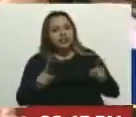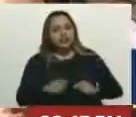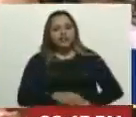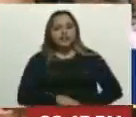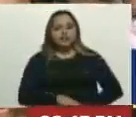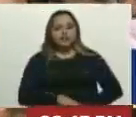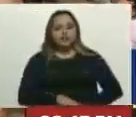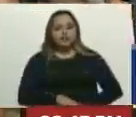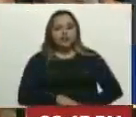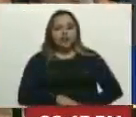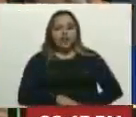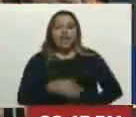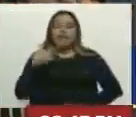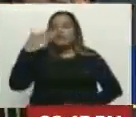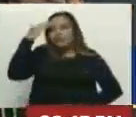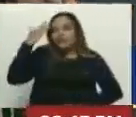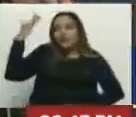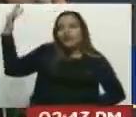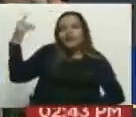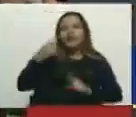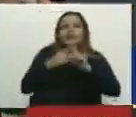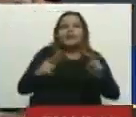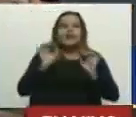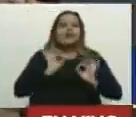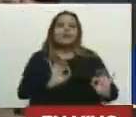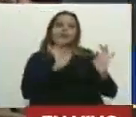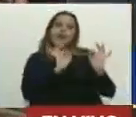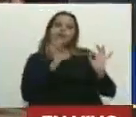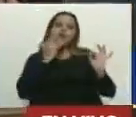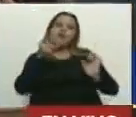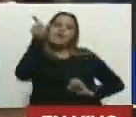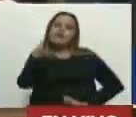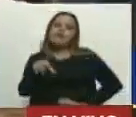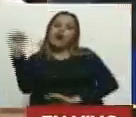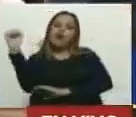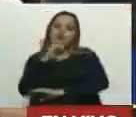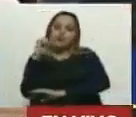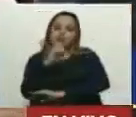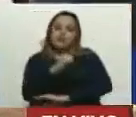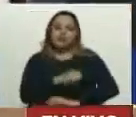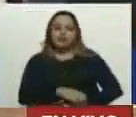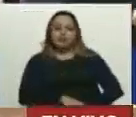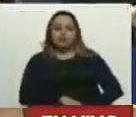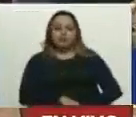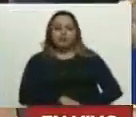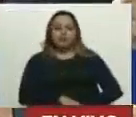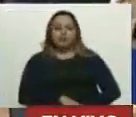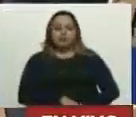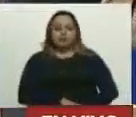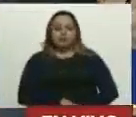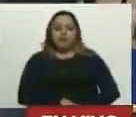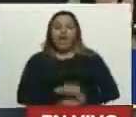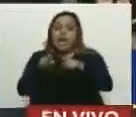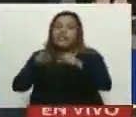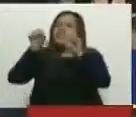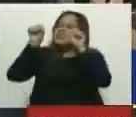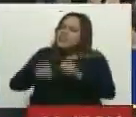parte de la utopía. Pero en el caso concreto de las personas con trastorno del espectro autista, allí sí